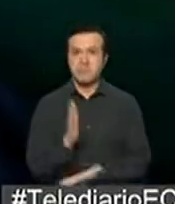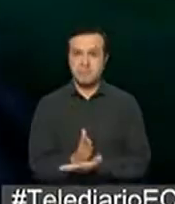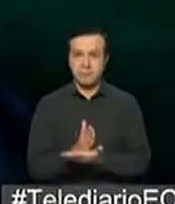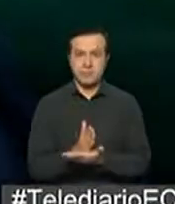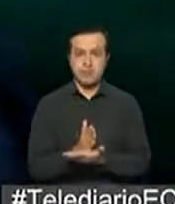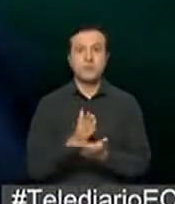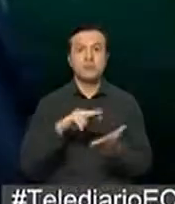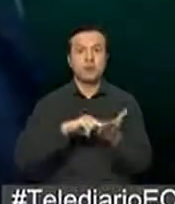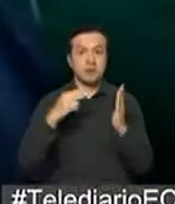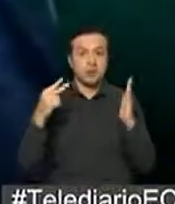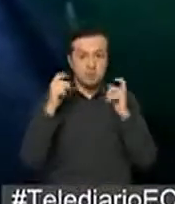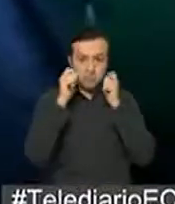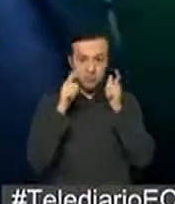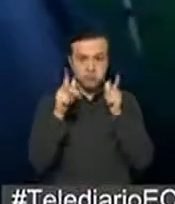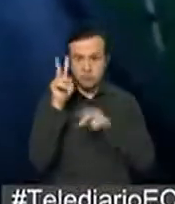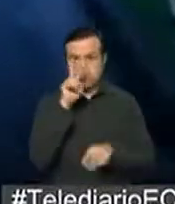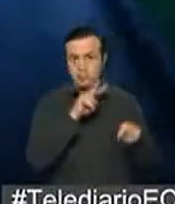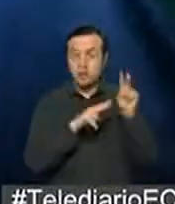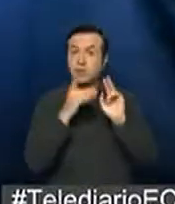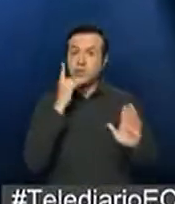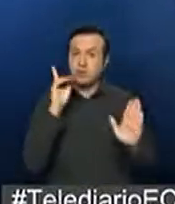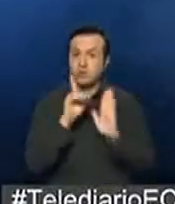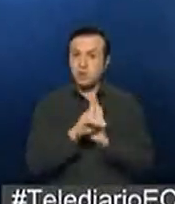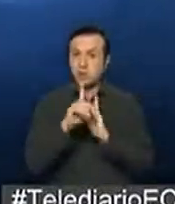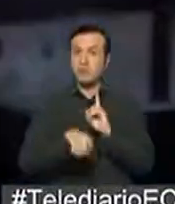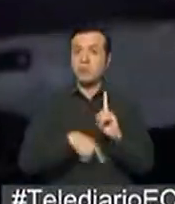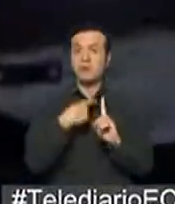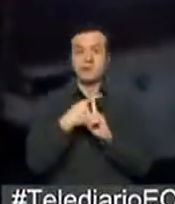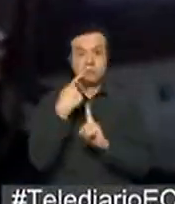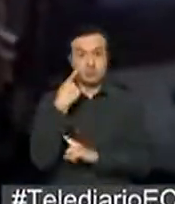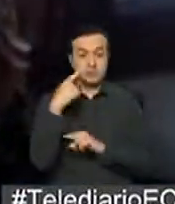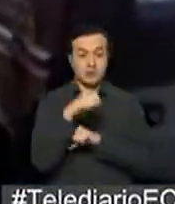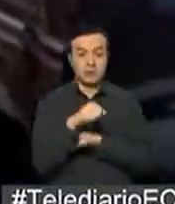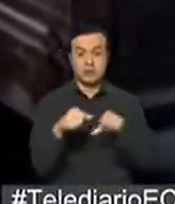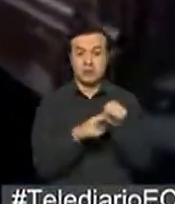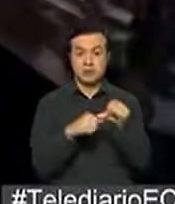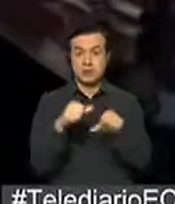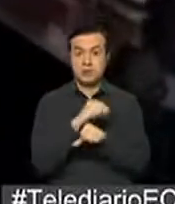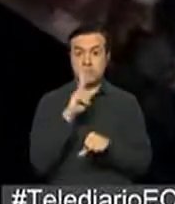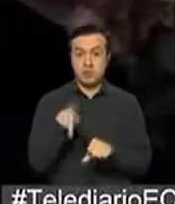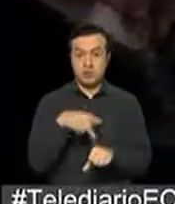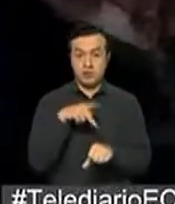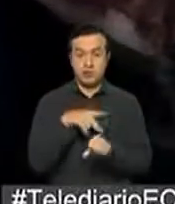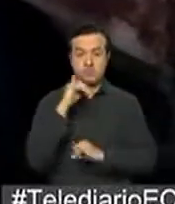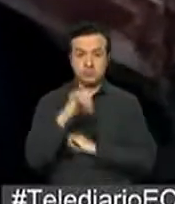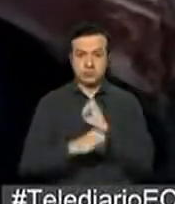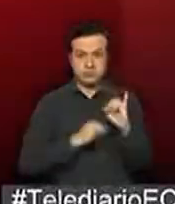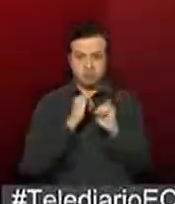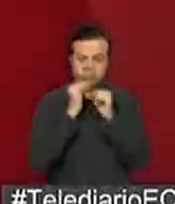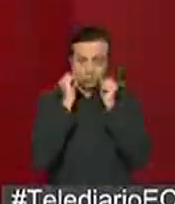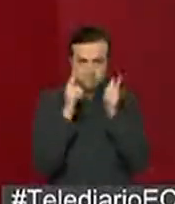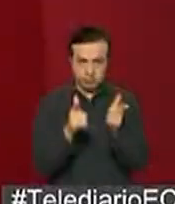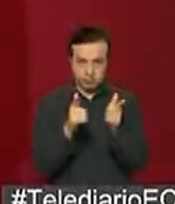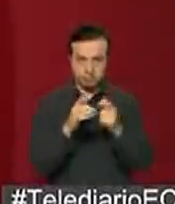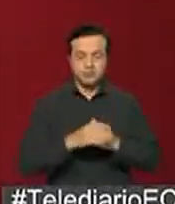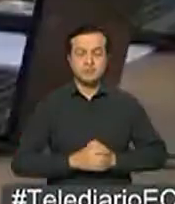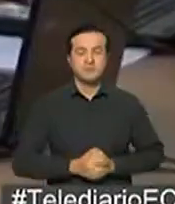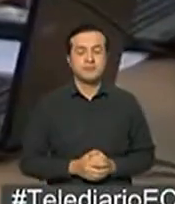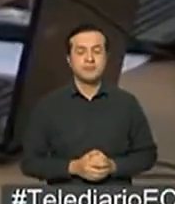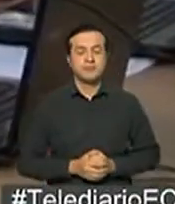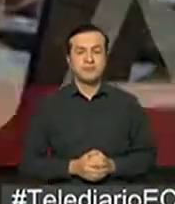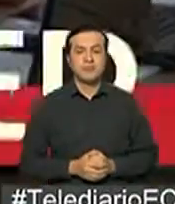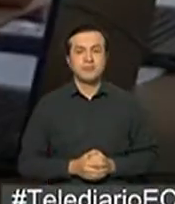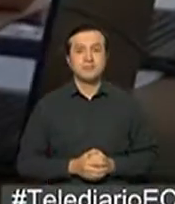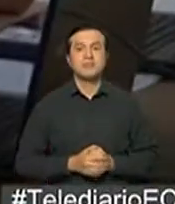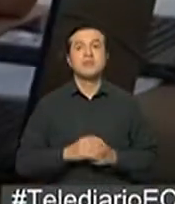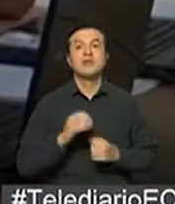de la tecnología para receptar denuncias y una consultoría de expertos internacionales se implementó para este fin el